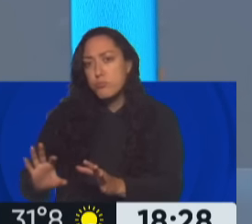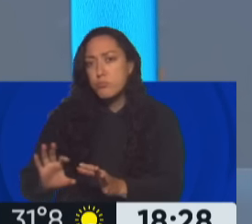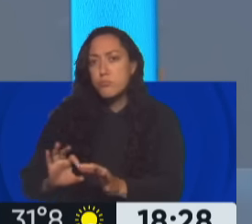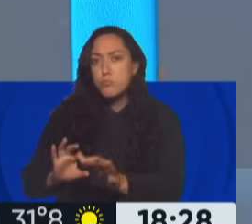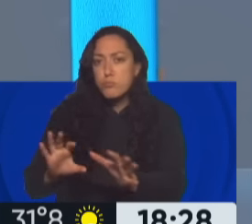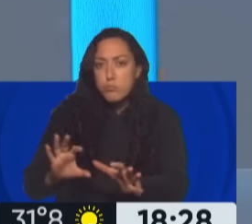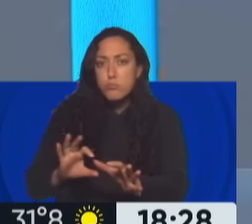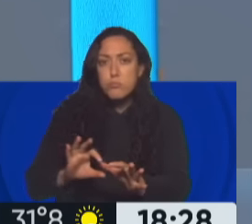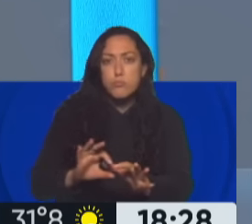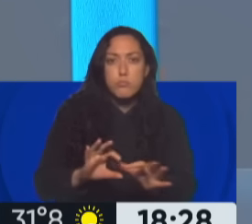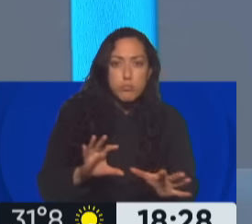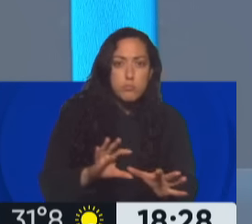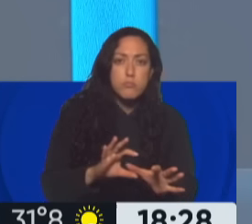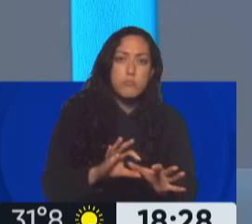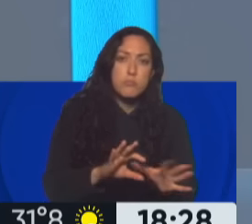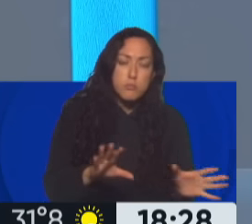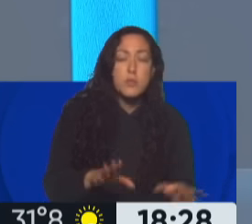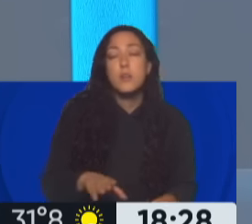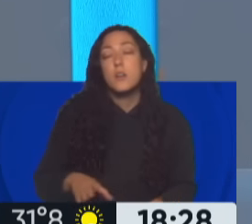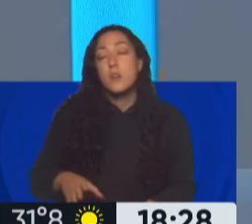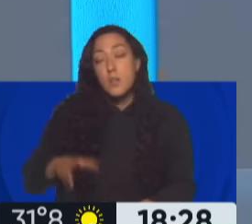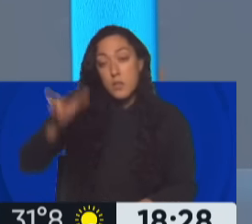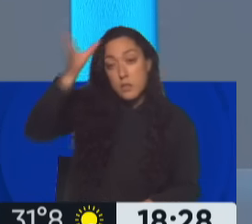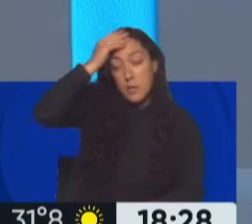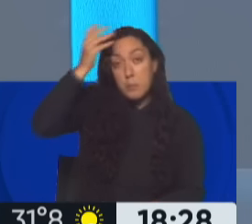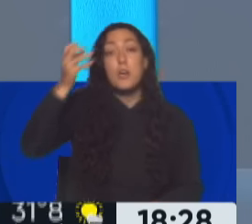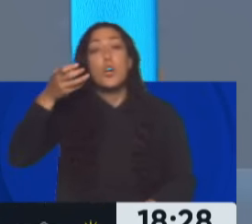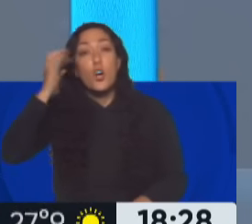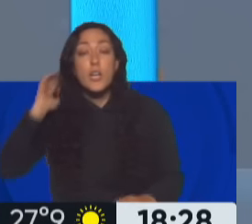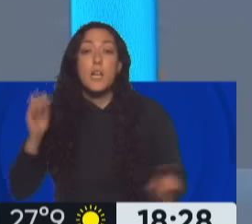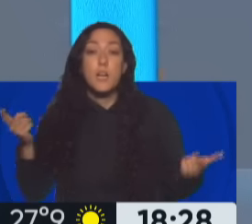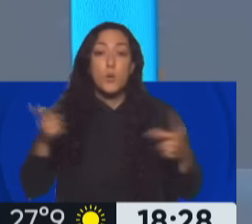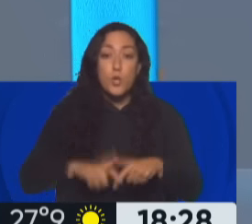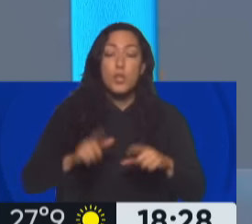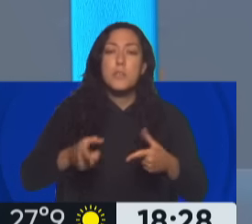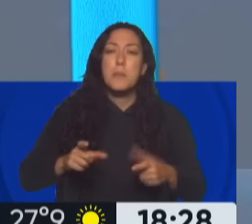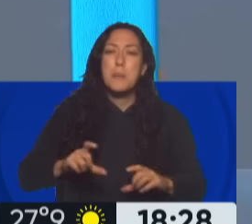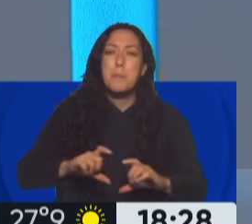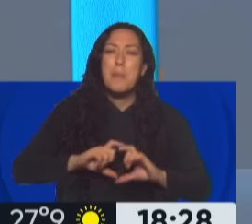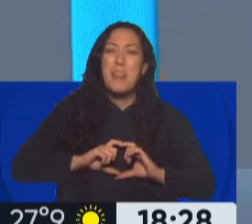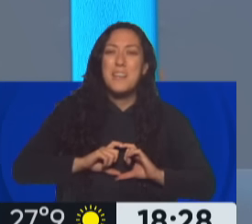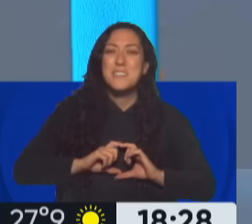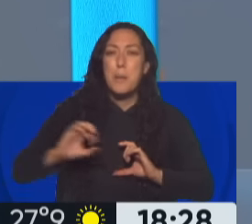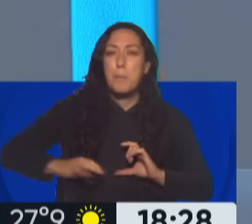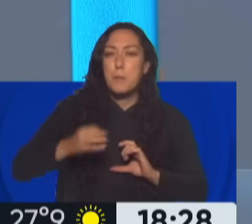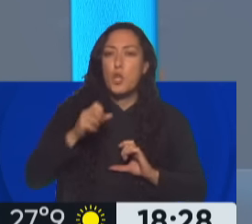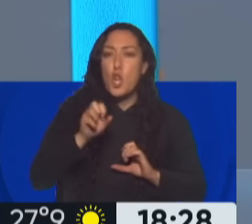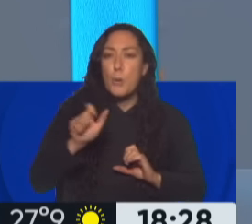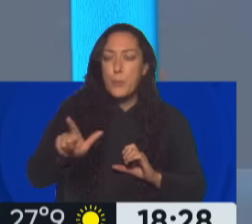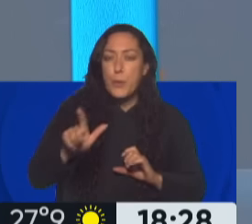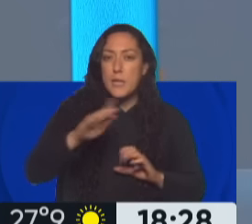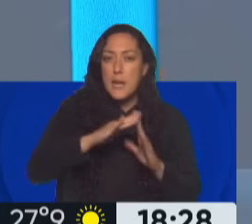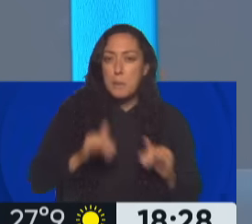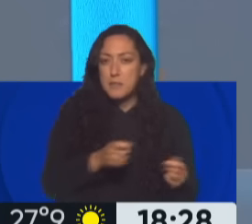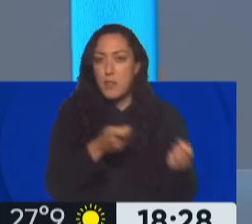María Corina Machado y Donald Trump, que era muy esperado. Bueno, además le dio la medalla, se habló mucho de la medalla del Premio Nobel de la Paz.